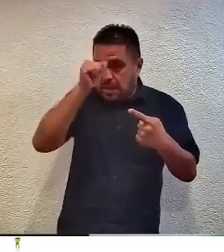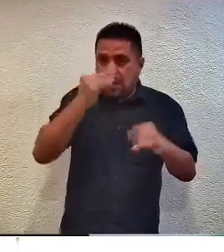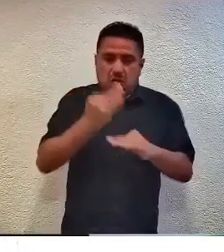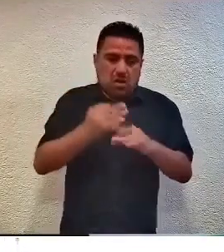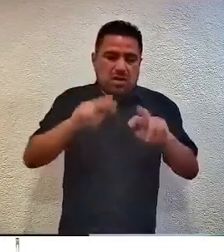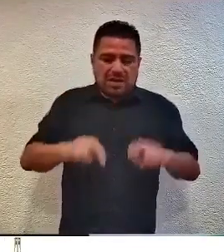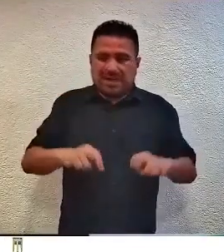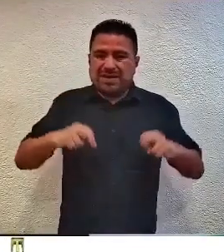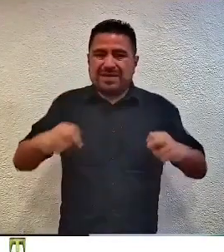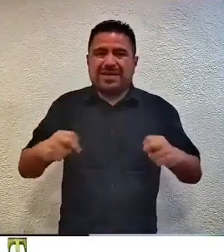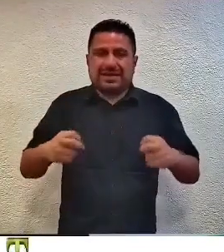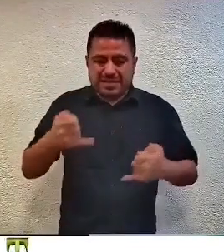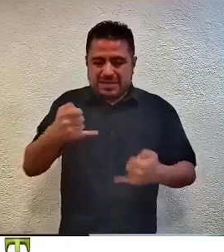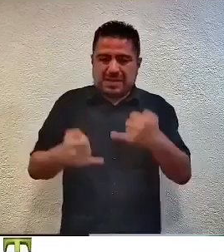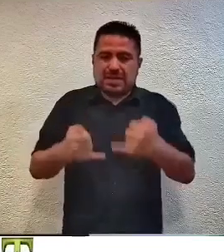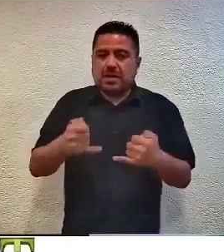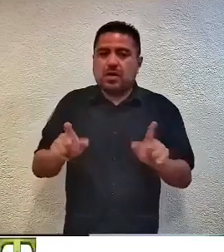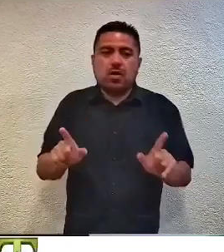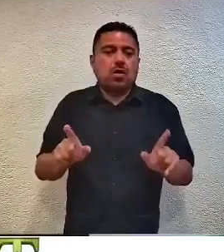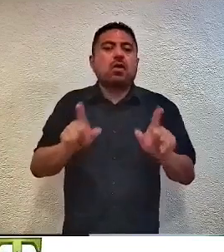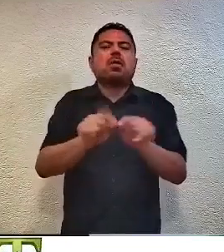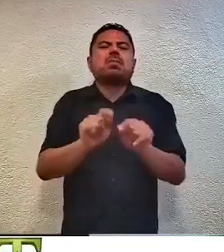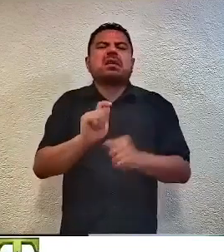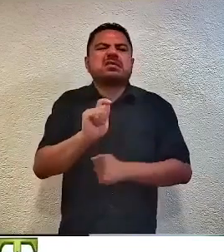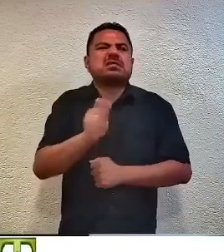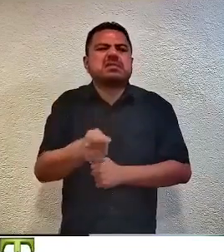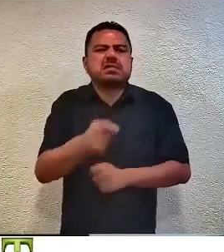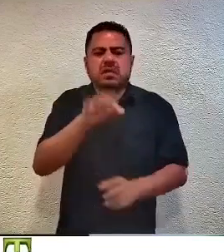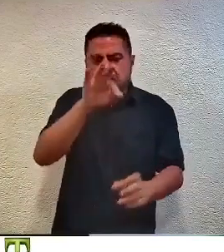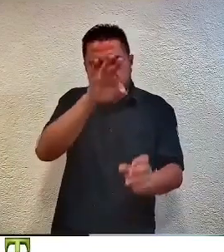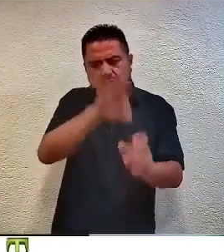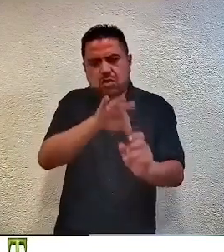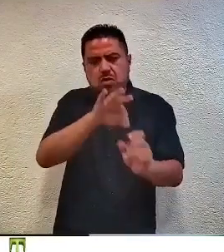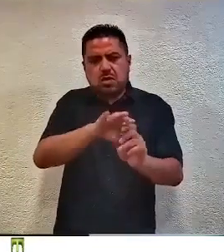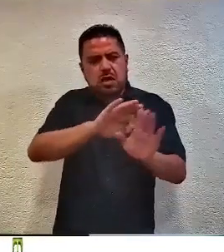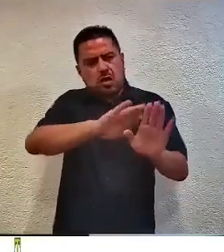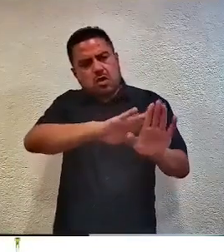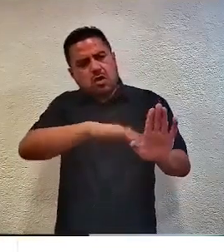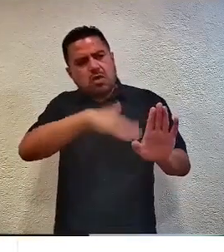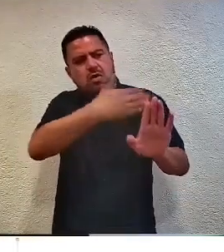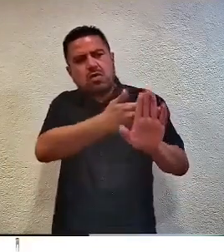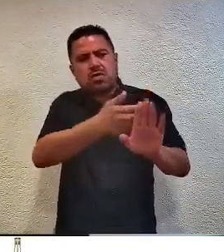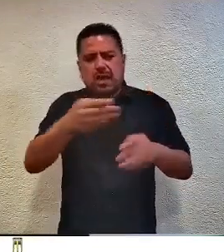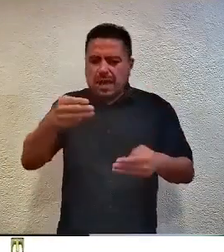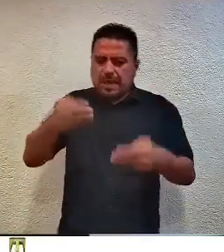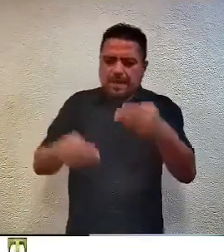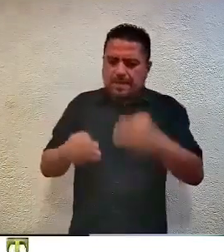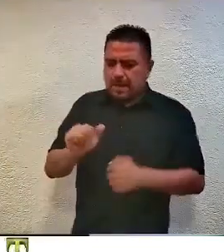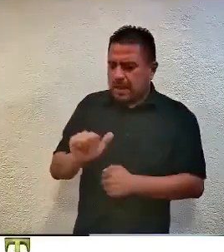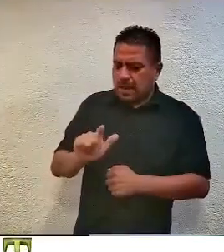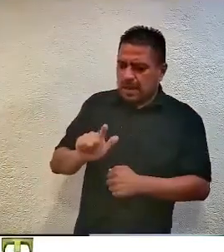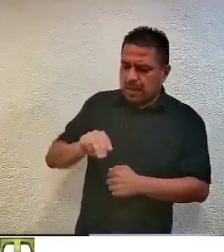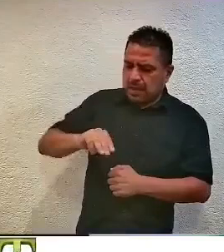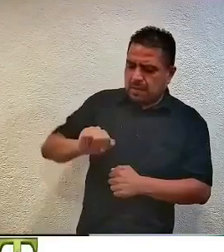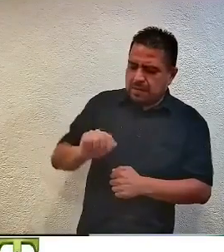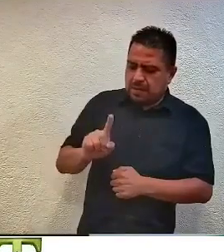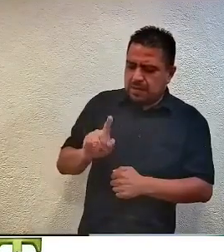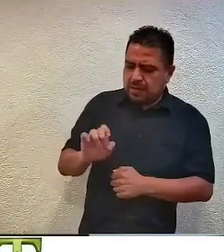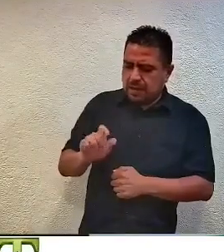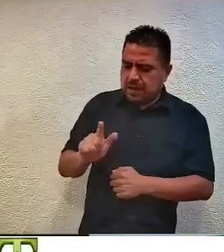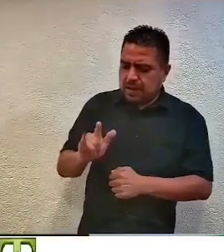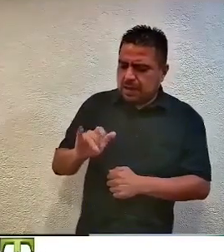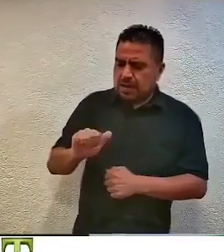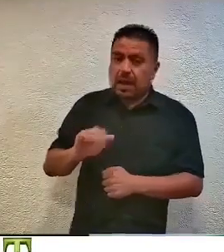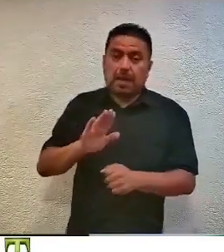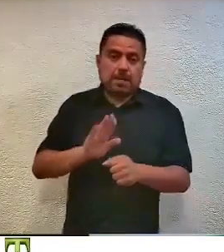este tribunal solo fue votada en contra por la magistrada Almadelia Eugenio Alcaraz, por lo